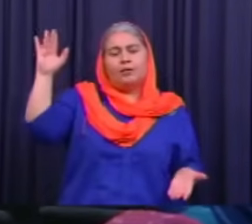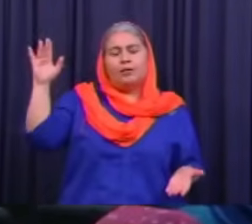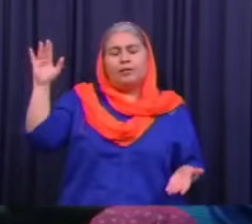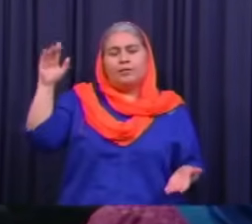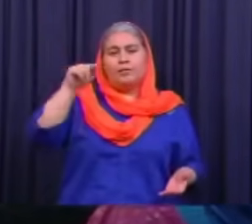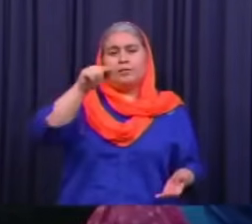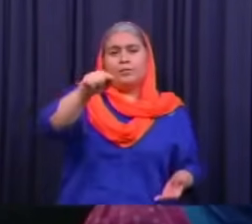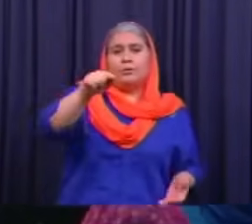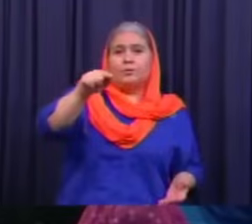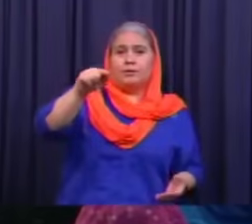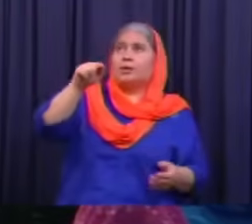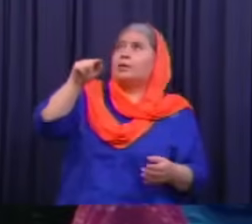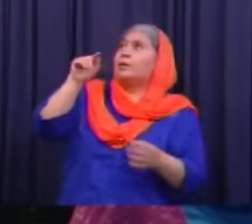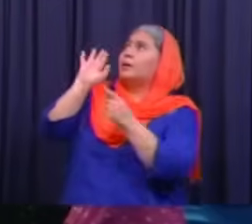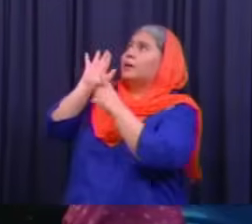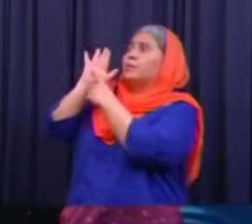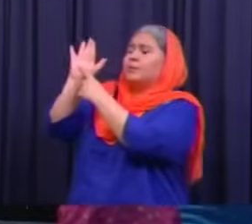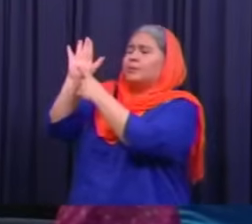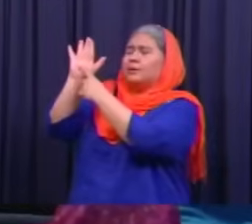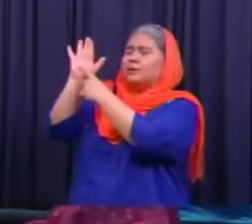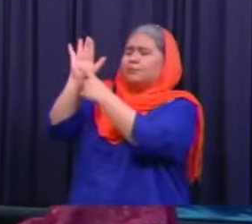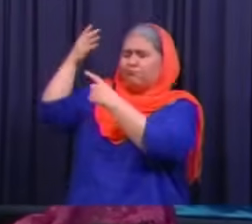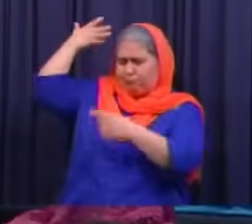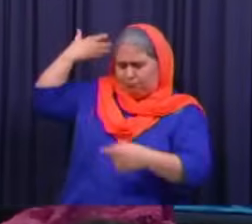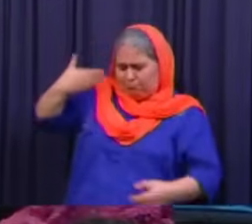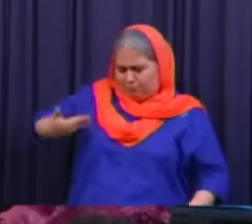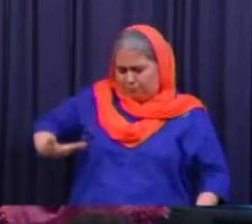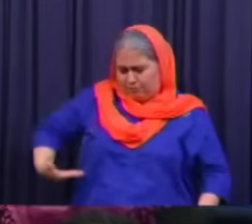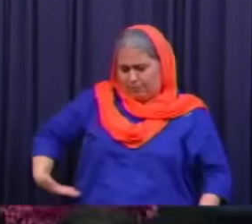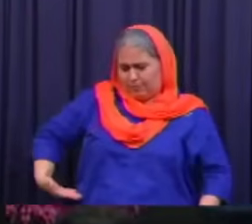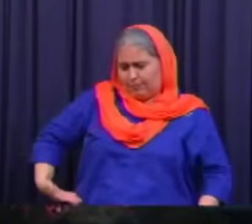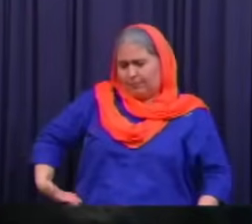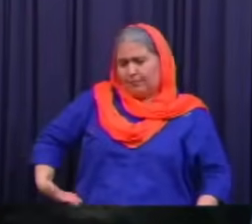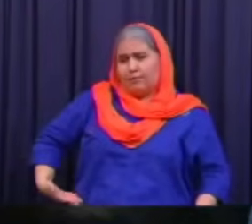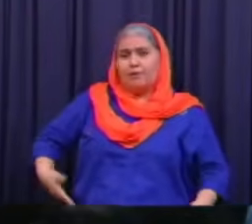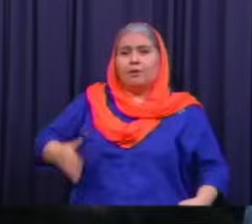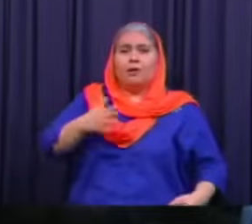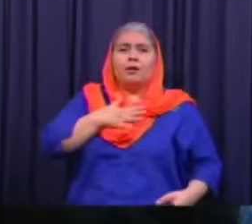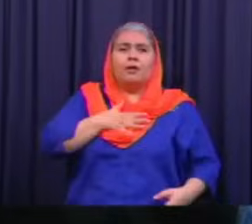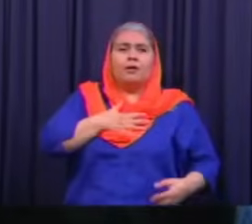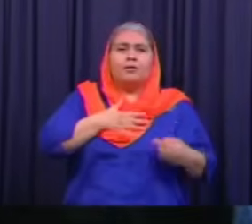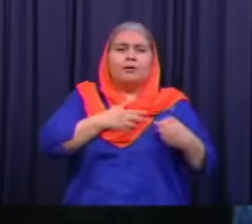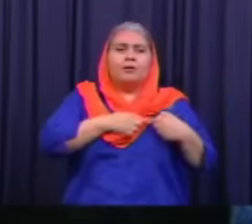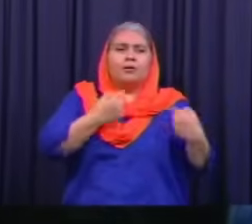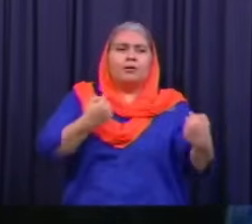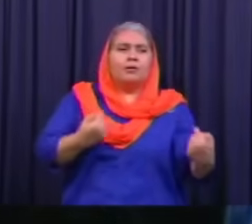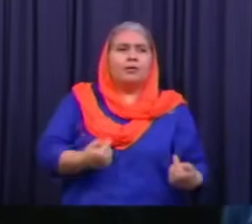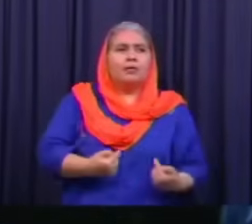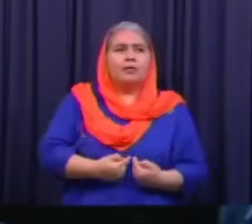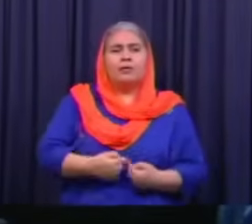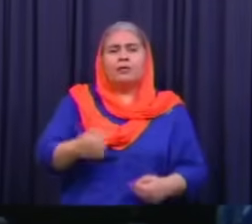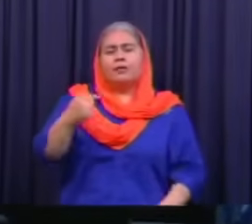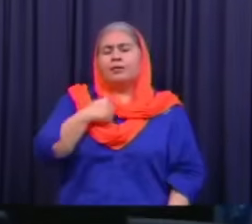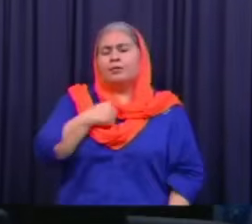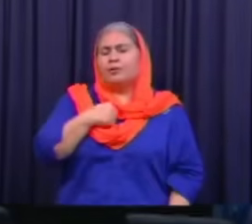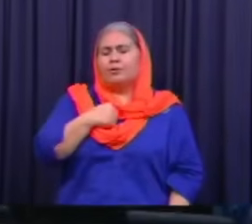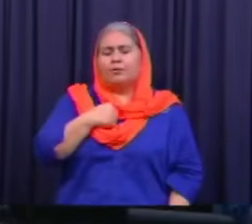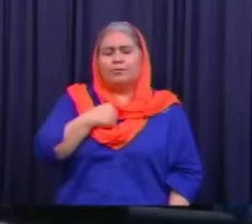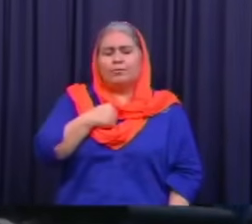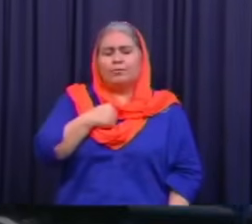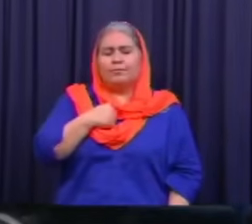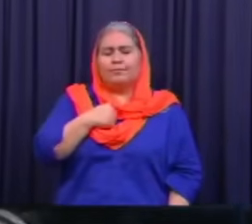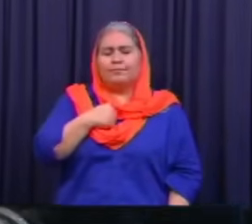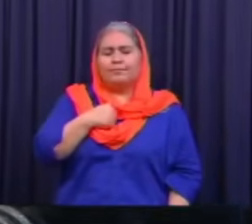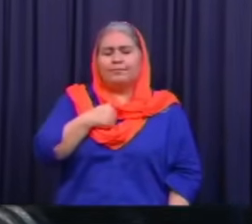mi corazón Aquí está mi vida señor aquí está mi corazón estoy dispuesto para buscarte para